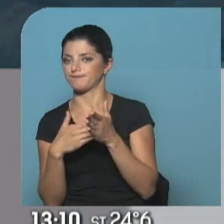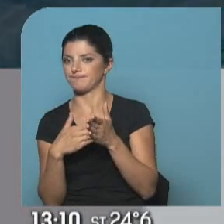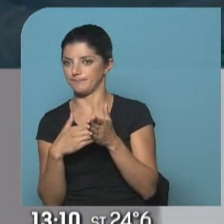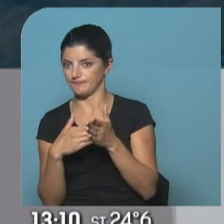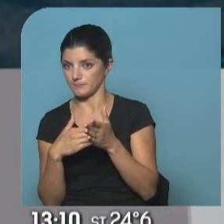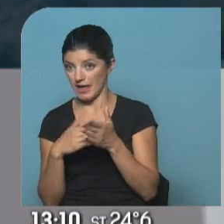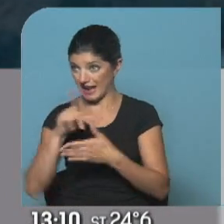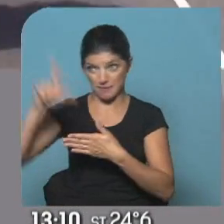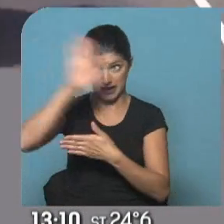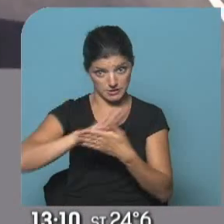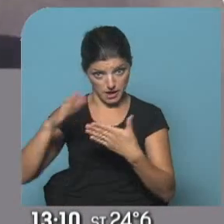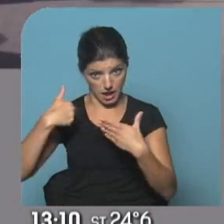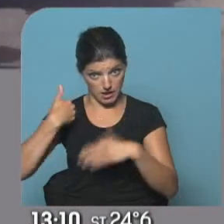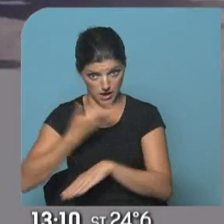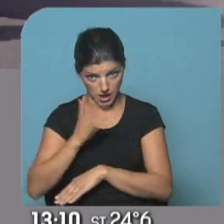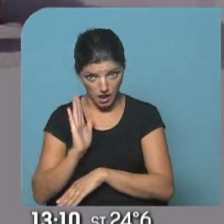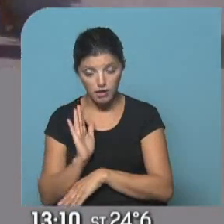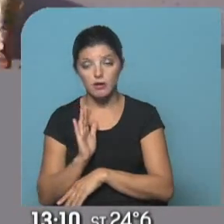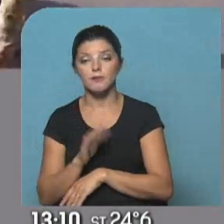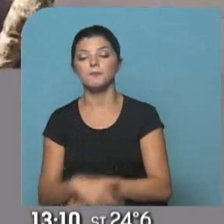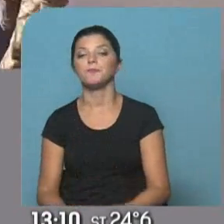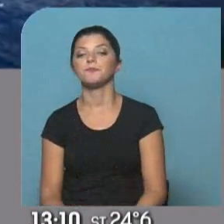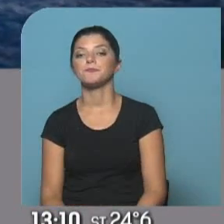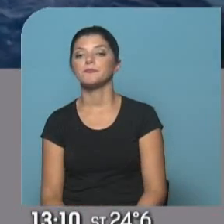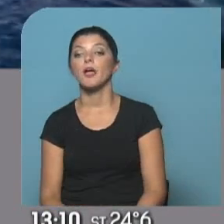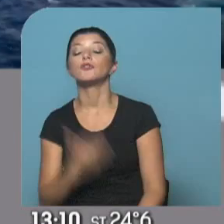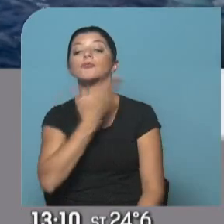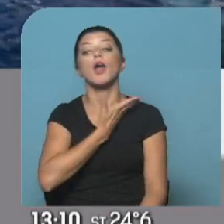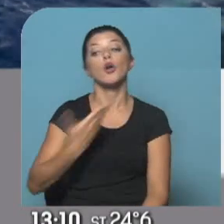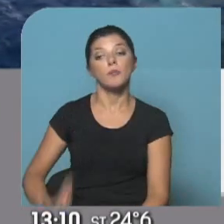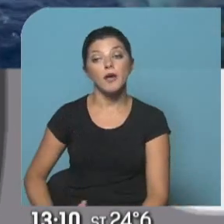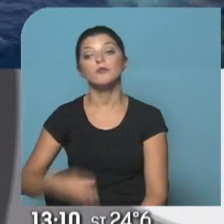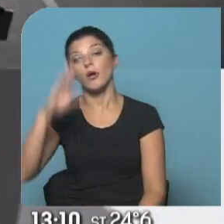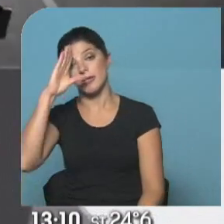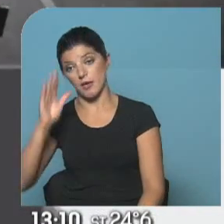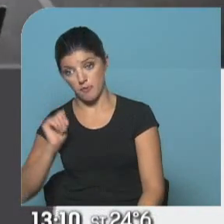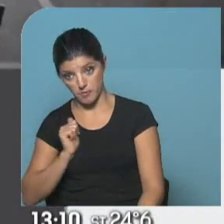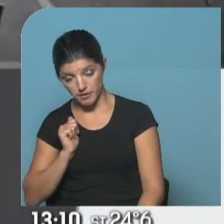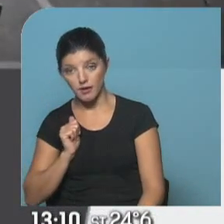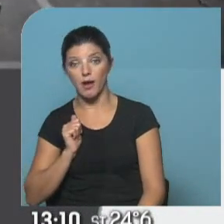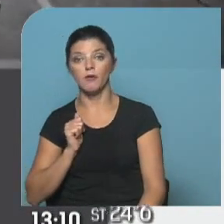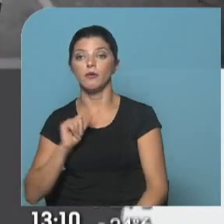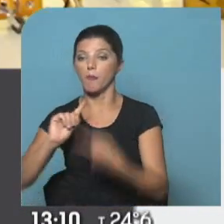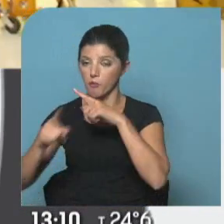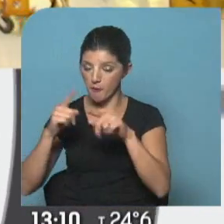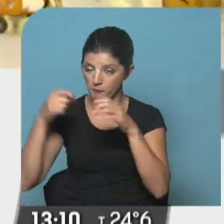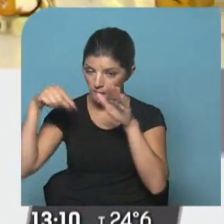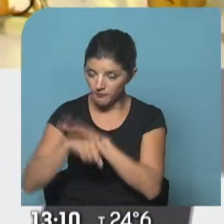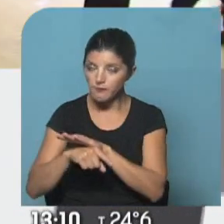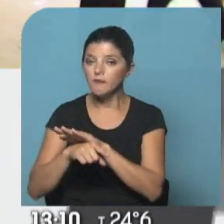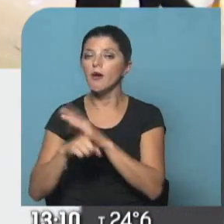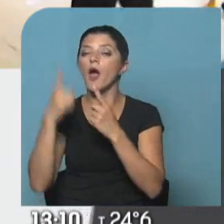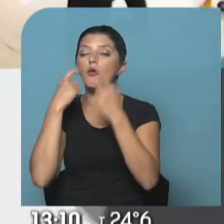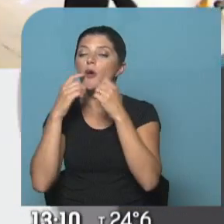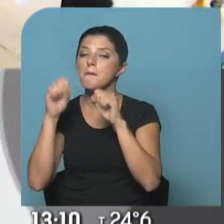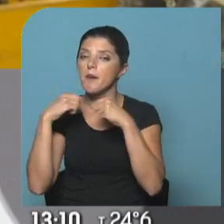Latina. Entonces se han modificado las relaciones entre gobierno y Fuerzas Armadas, se ha mejorado el control, hay un poco más de transparencia,